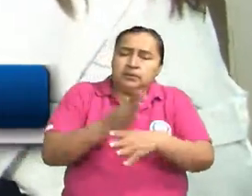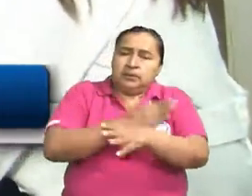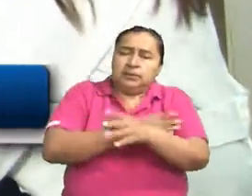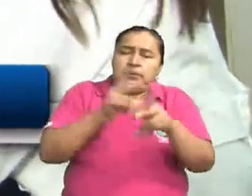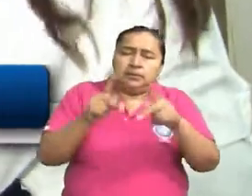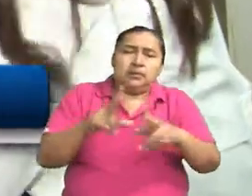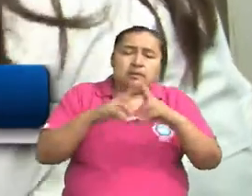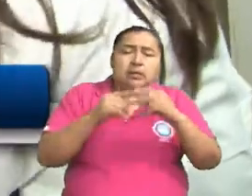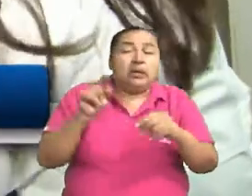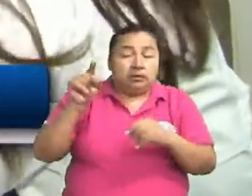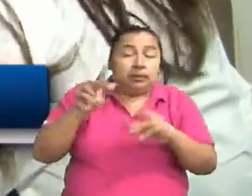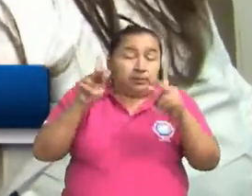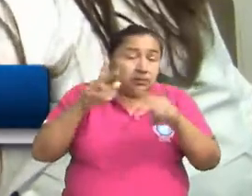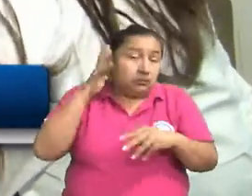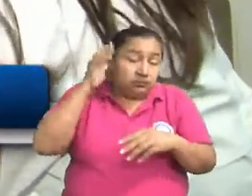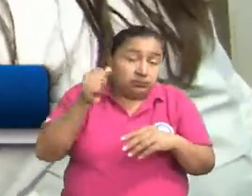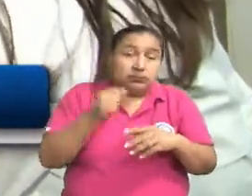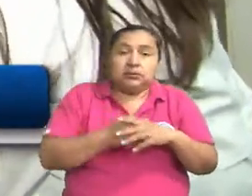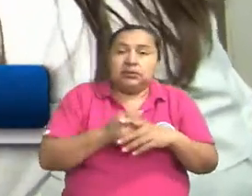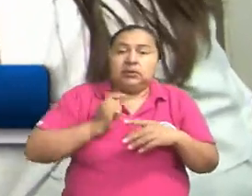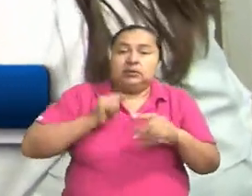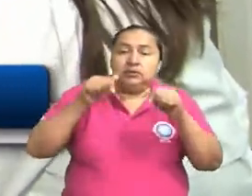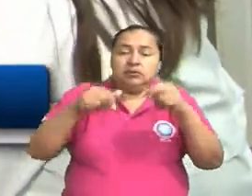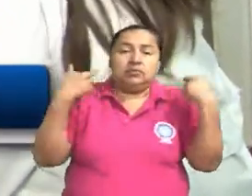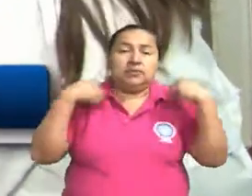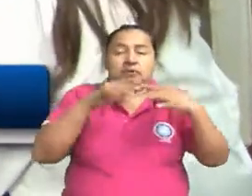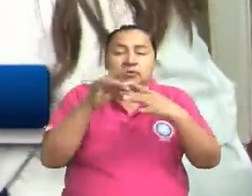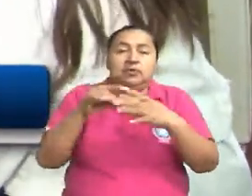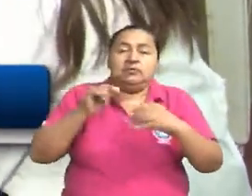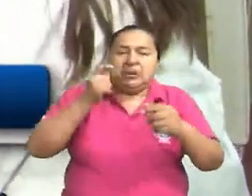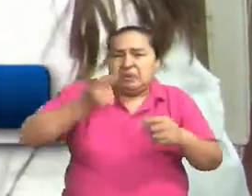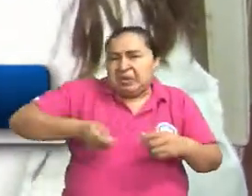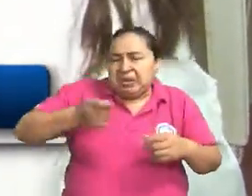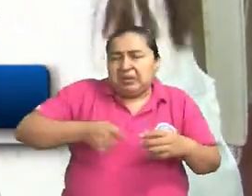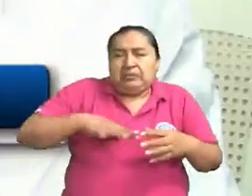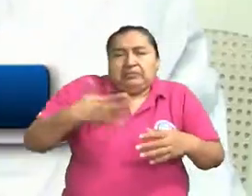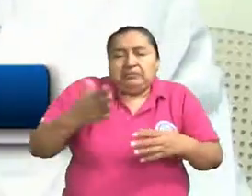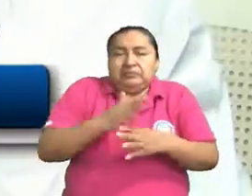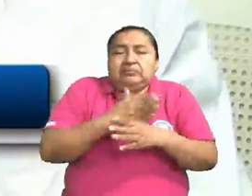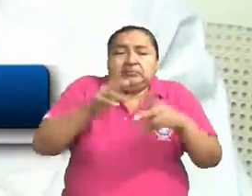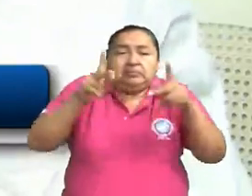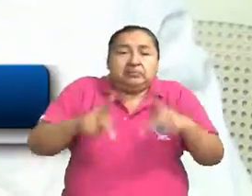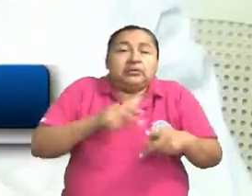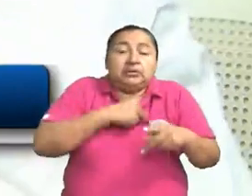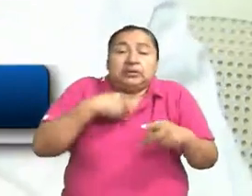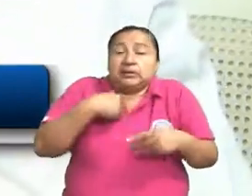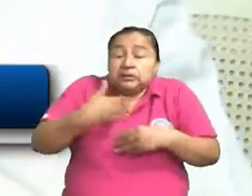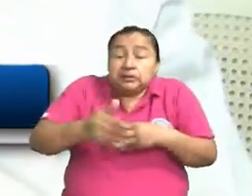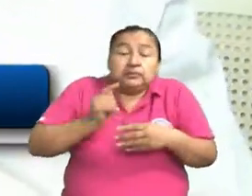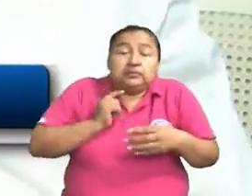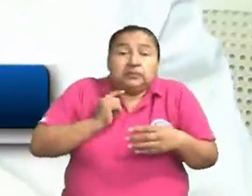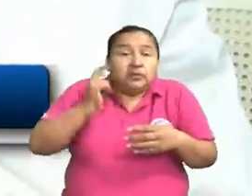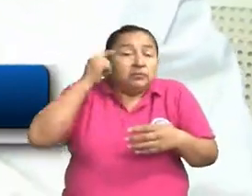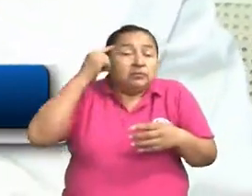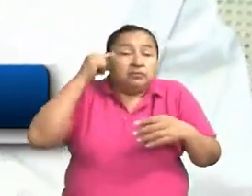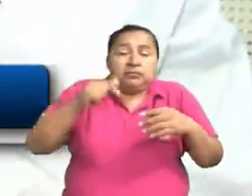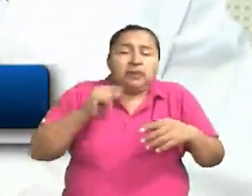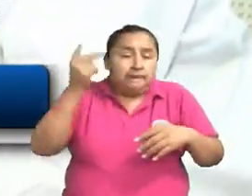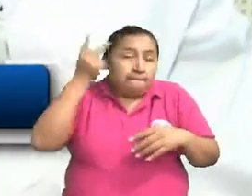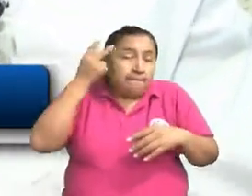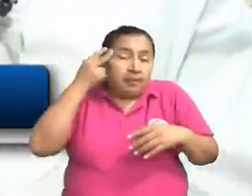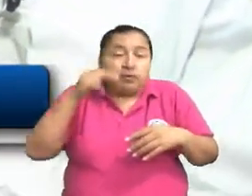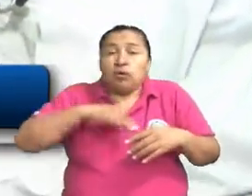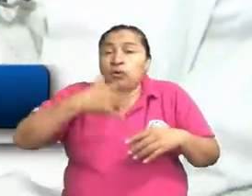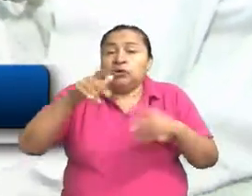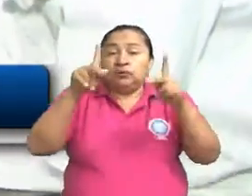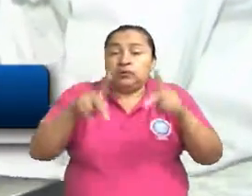con los estafadores, ¿verdad? Ocurre siempre con las profesiones, los abogados, gente que se siempre hace pasar. Alguien, sí. Son bien vivos, pues,